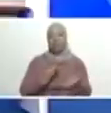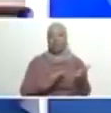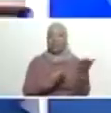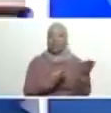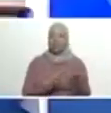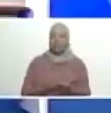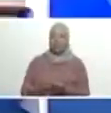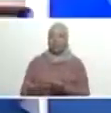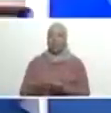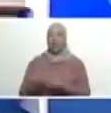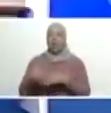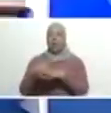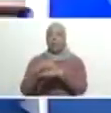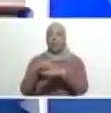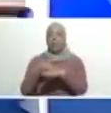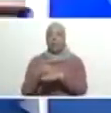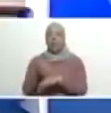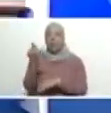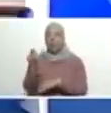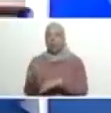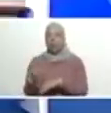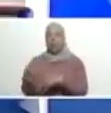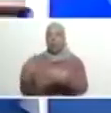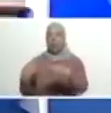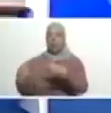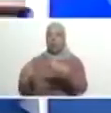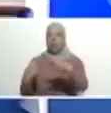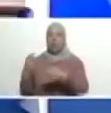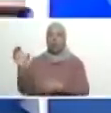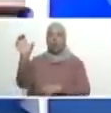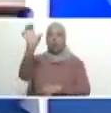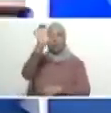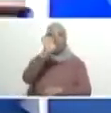Ministro de Relaciones Exteriores de Barbados,